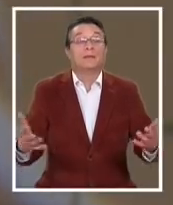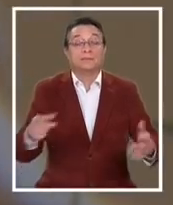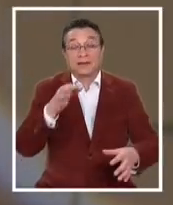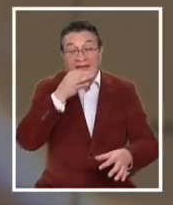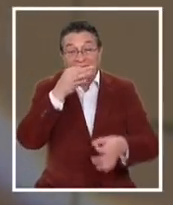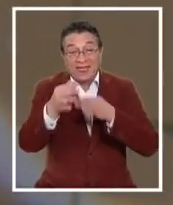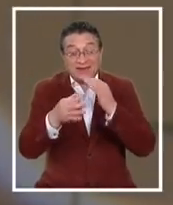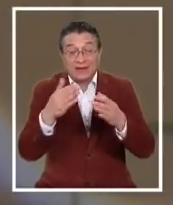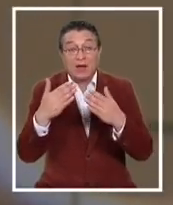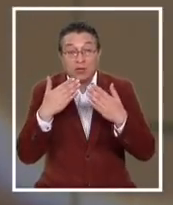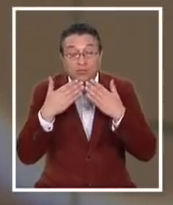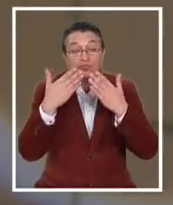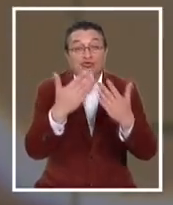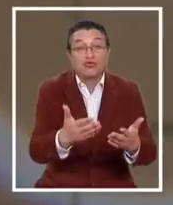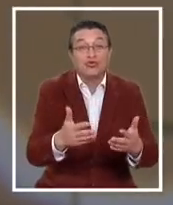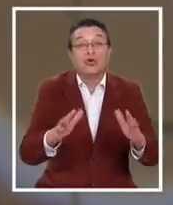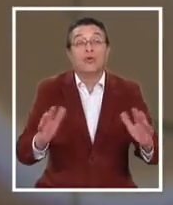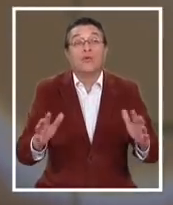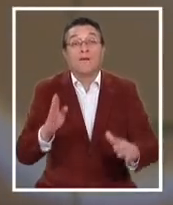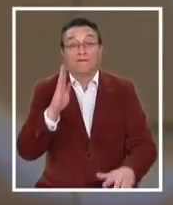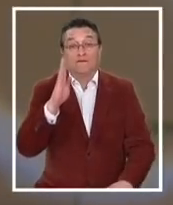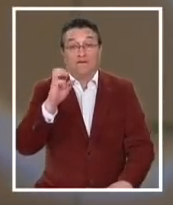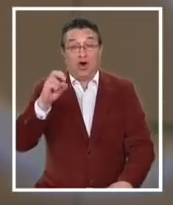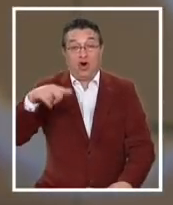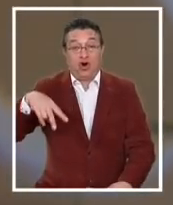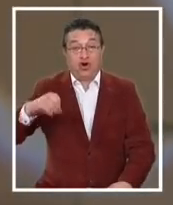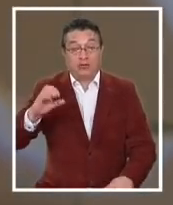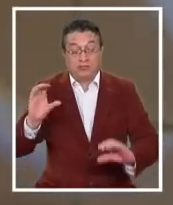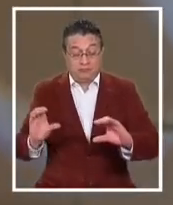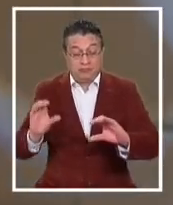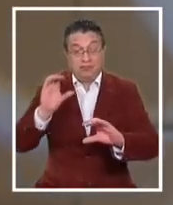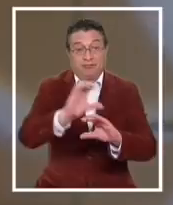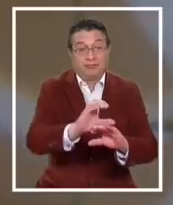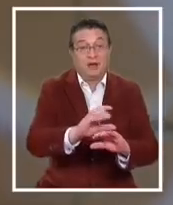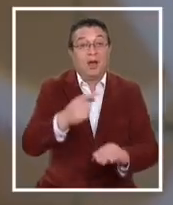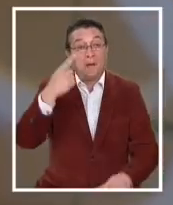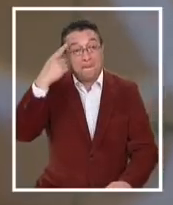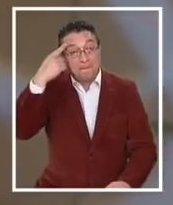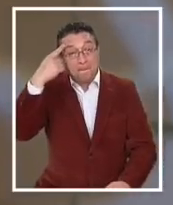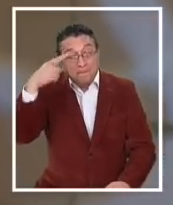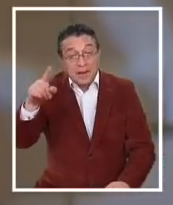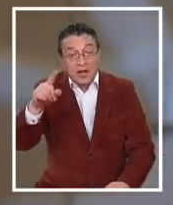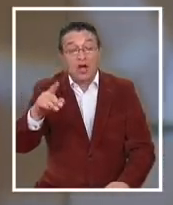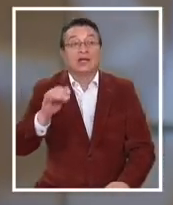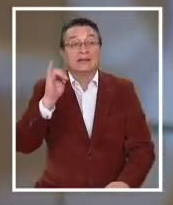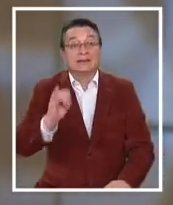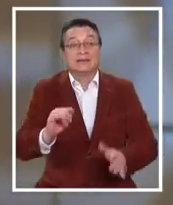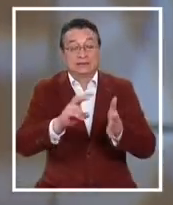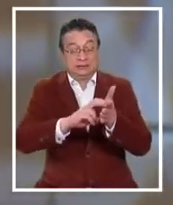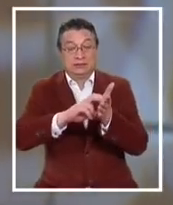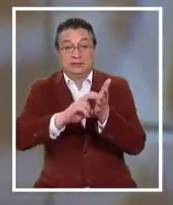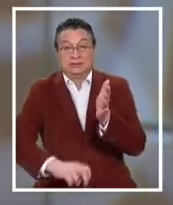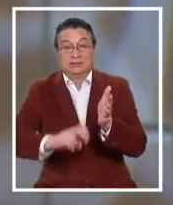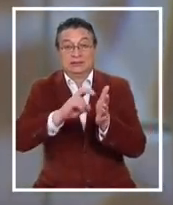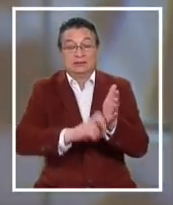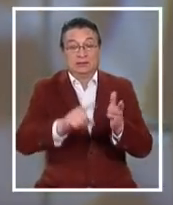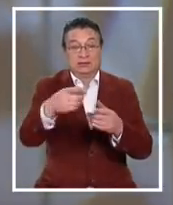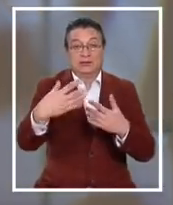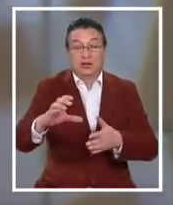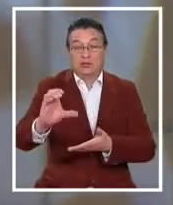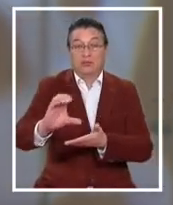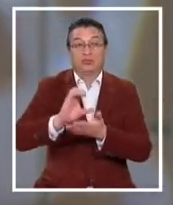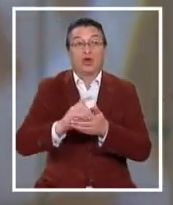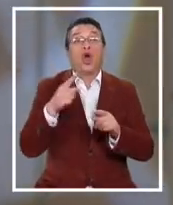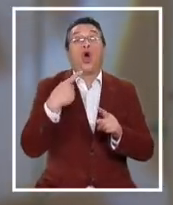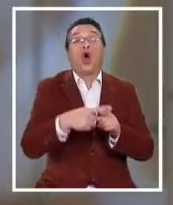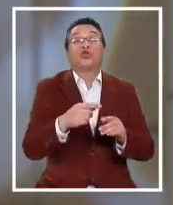Dicen que van a entregar un bono, un subsidio, pero que sin embargo se le va a descontar a las personas que hayan recibido algún